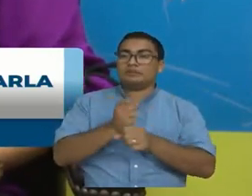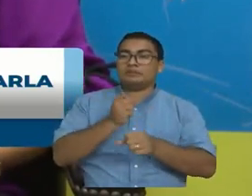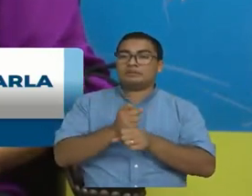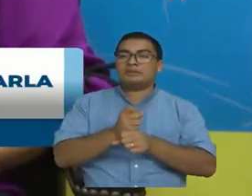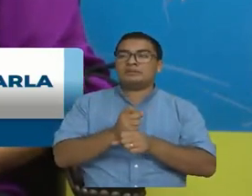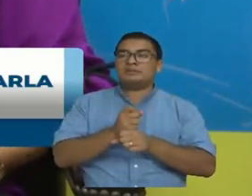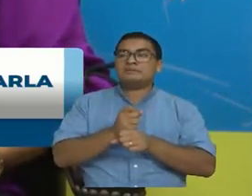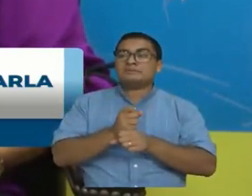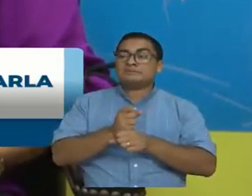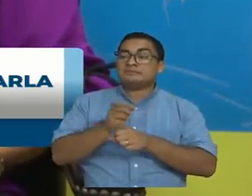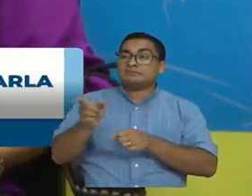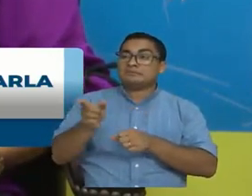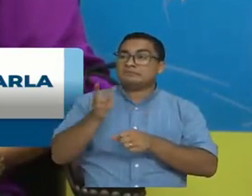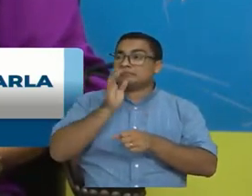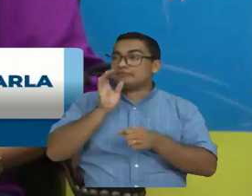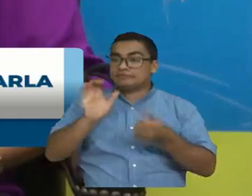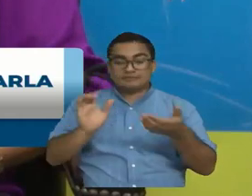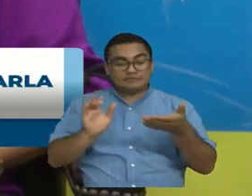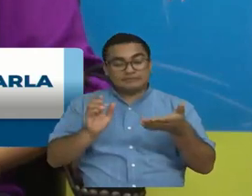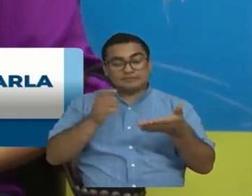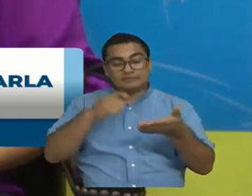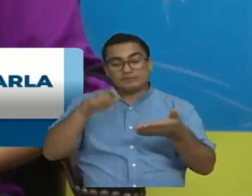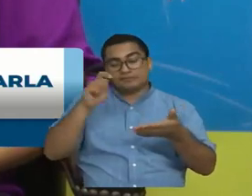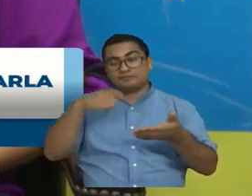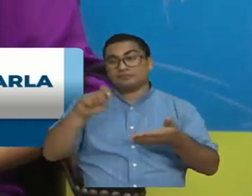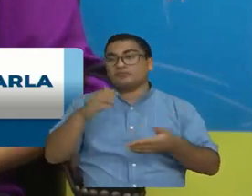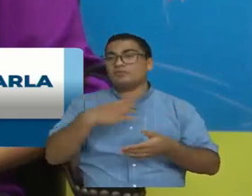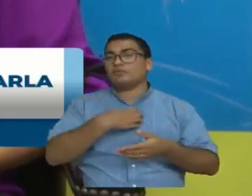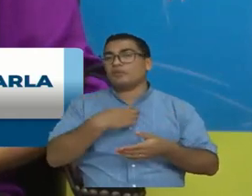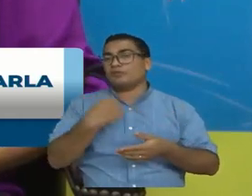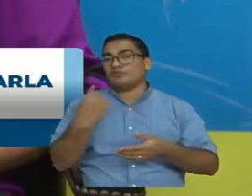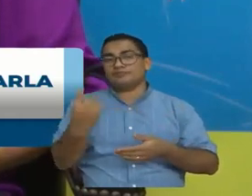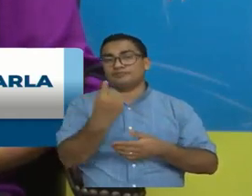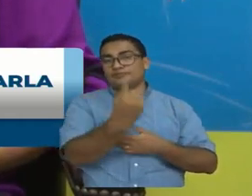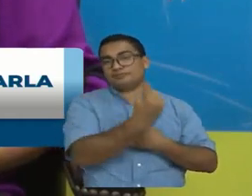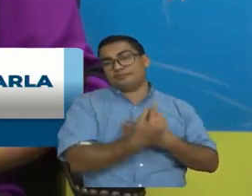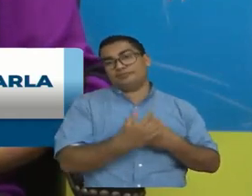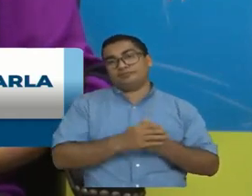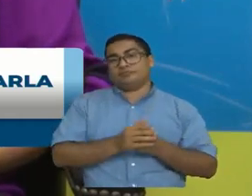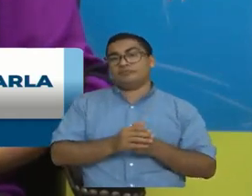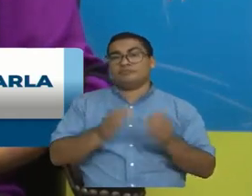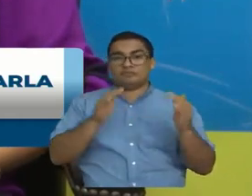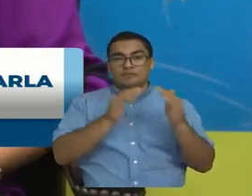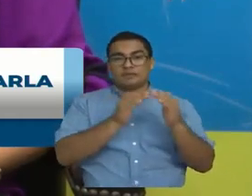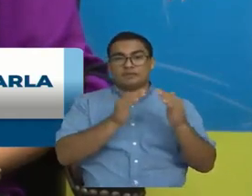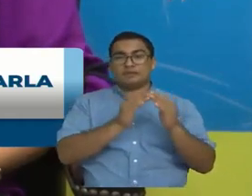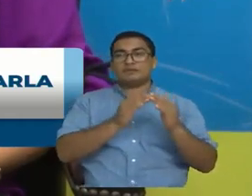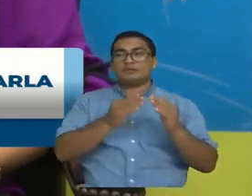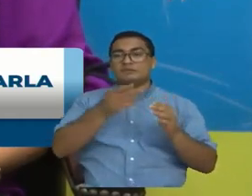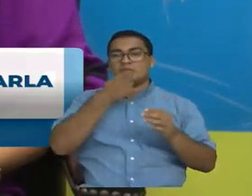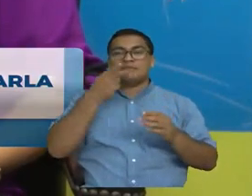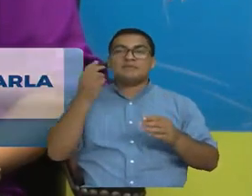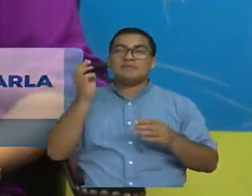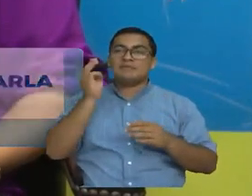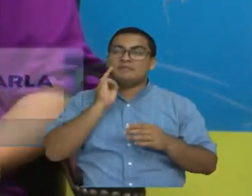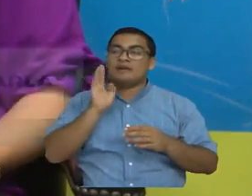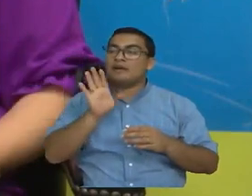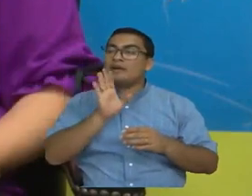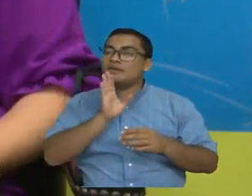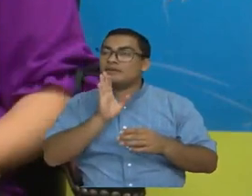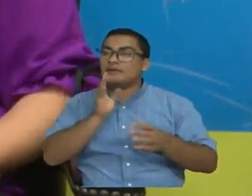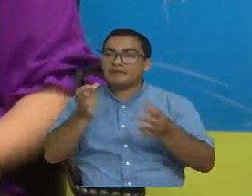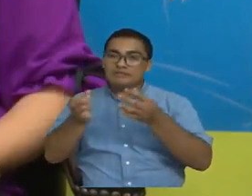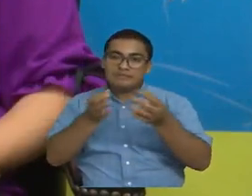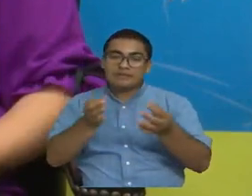voy a calificarlo a él en ese sentido de manera individualizada. En el hogar, los padres, hablemosles claro a nuestros hijos con